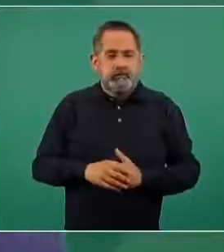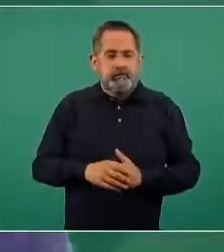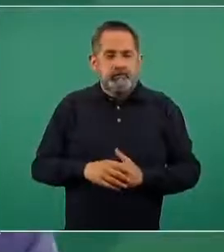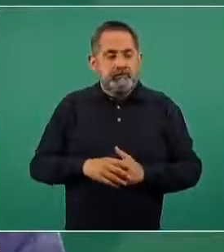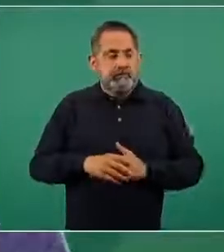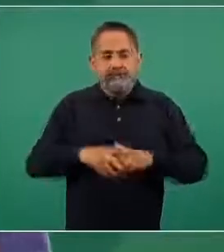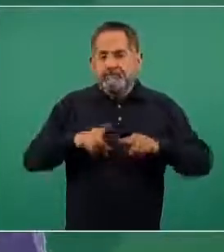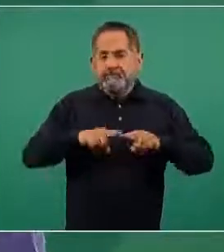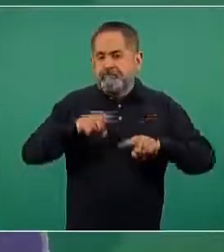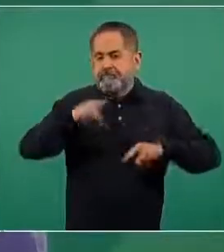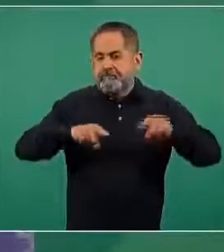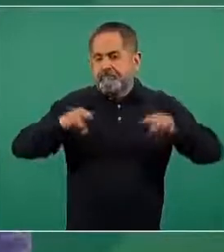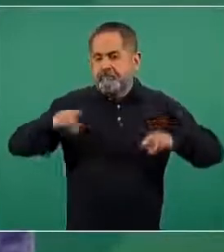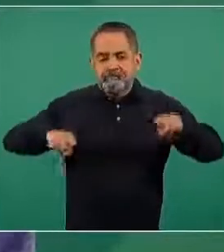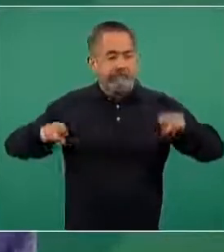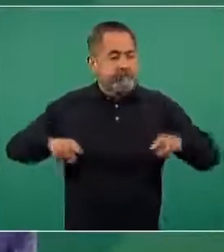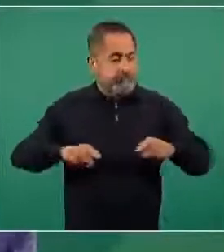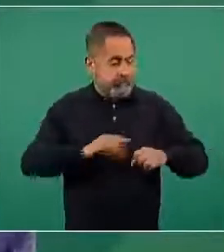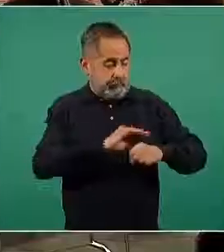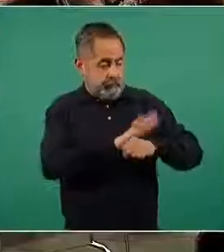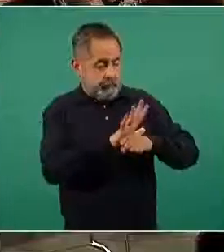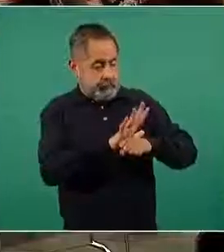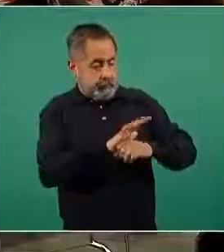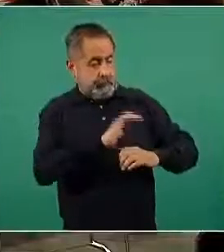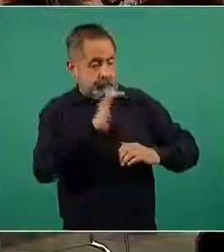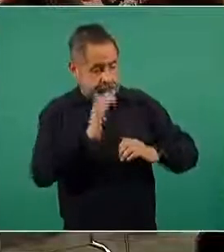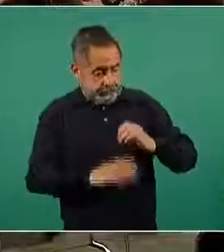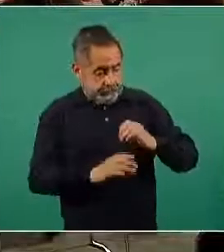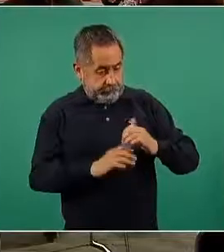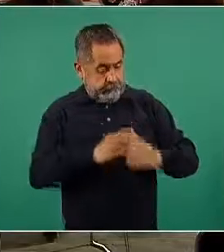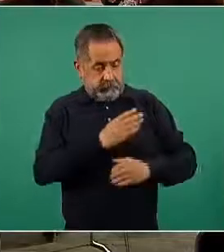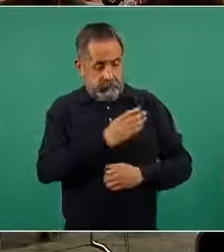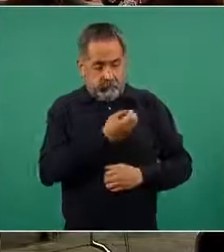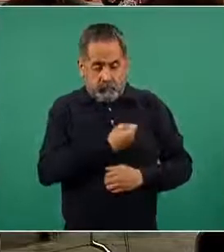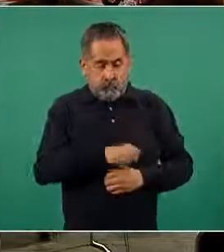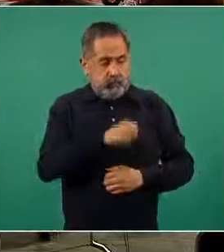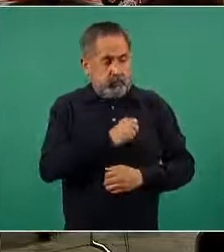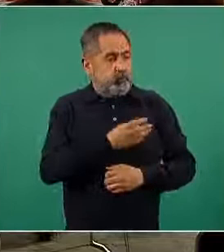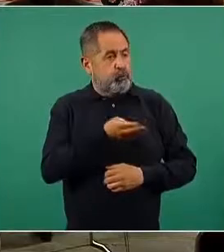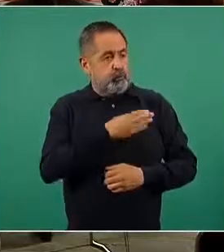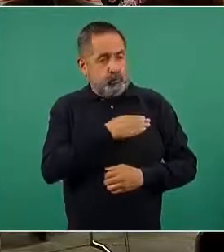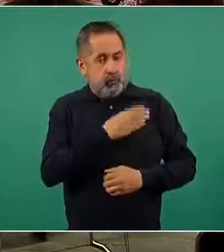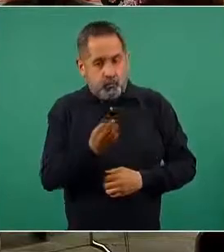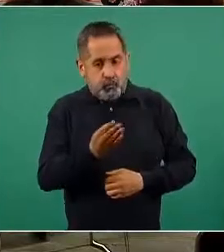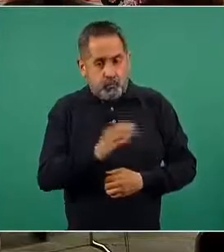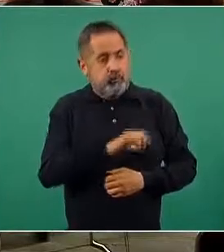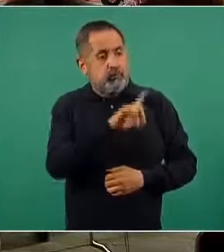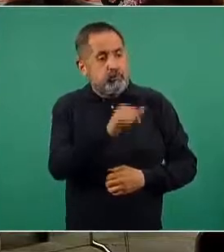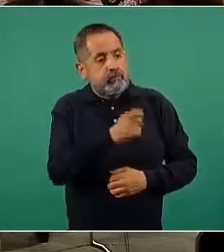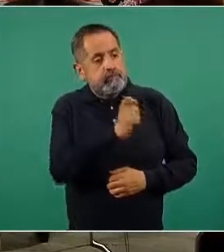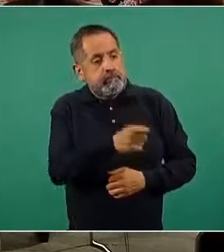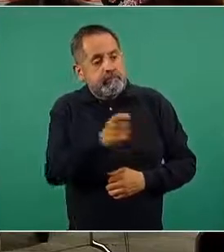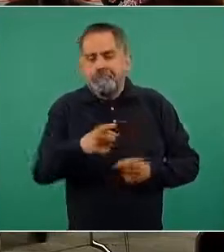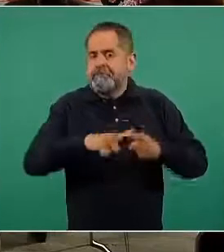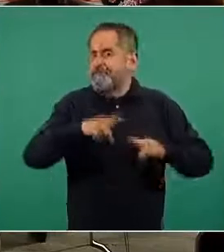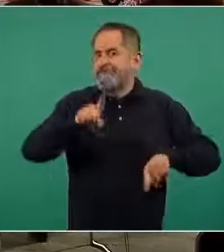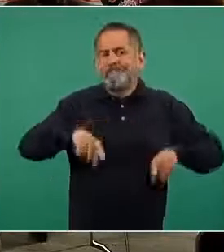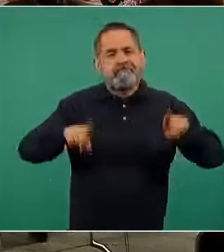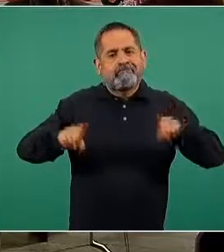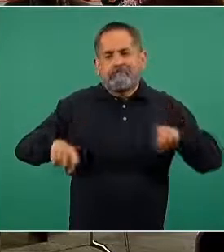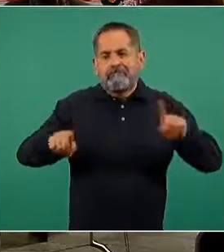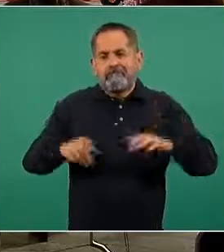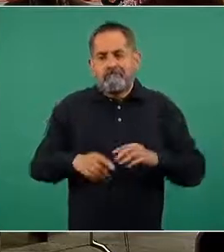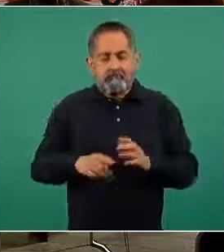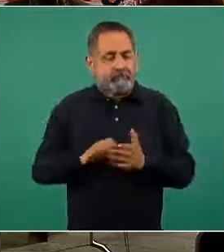la experiencia post-COVID y depende mucho de cuál ha sido la experiencia de la